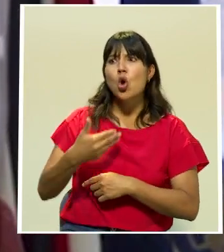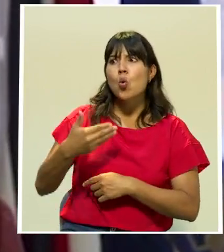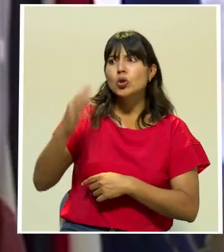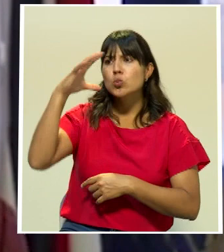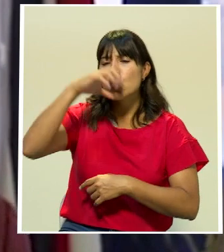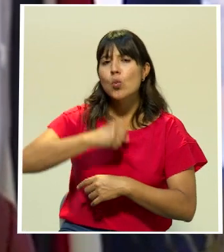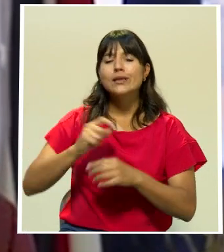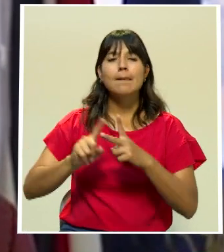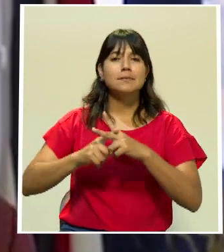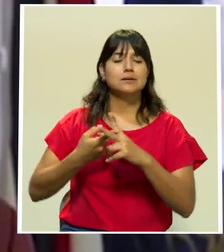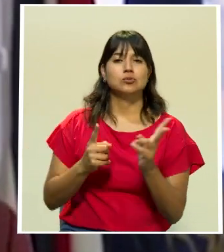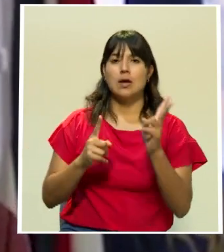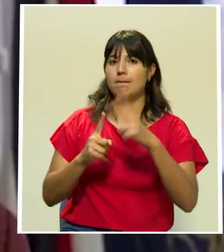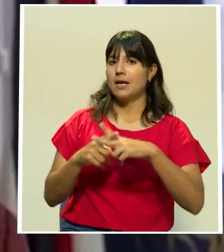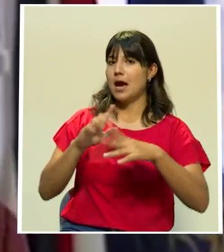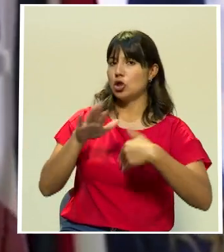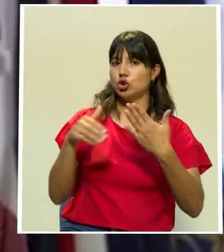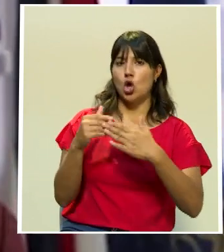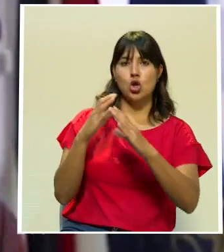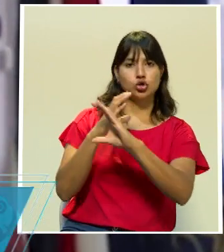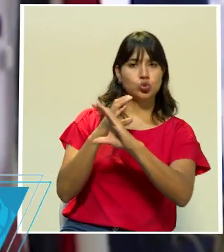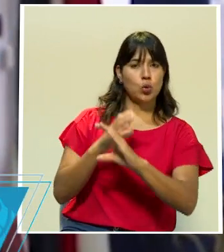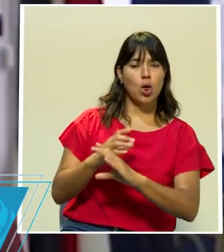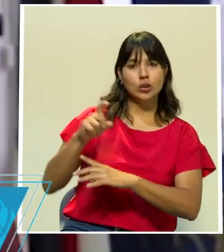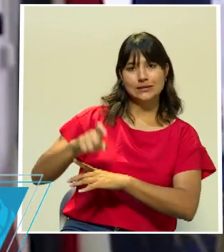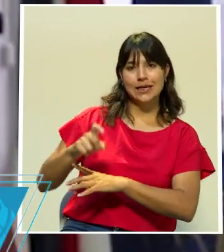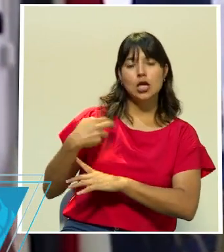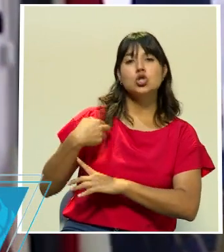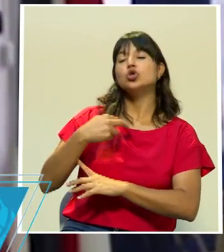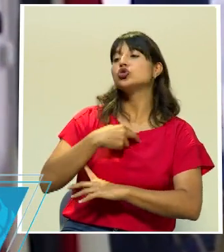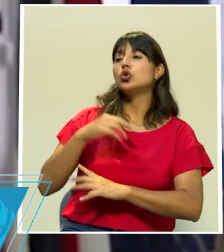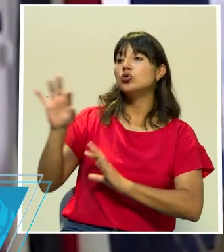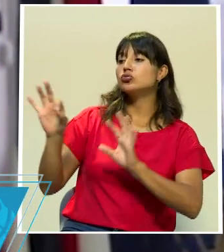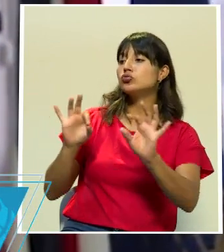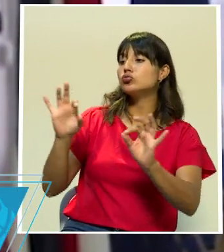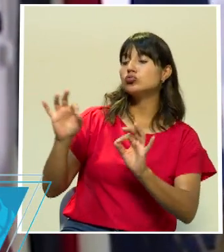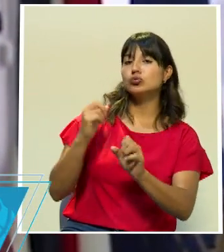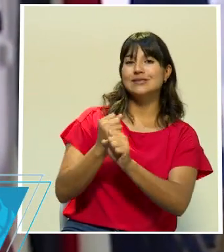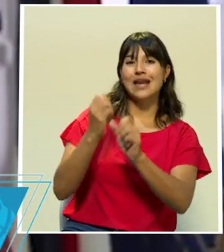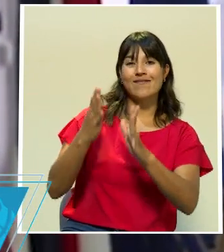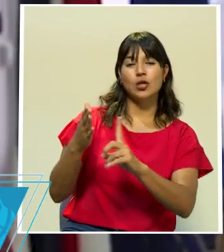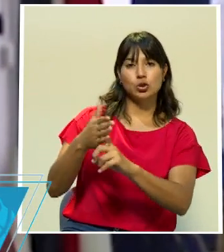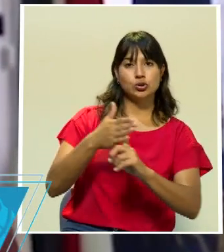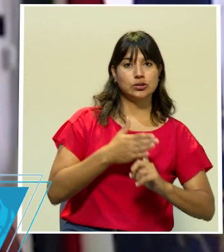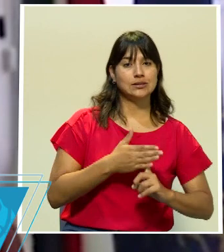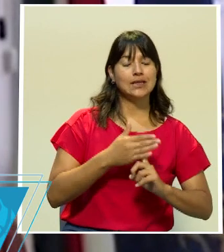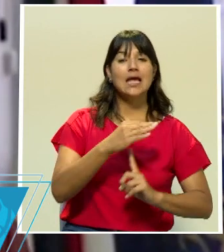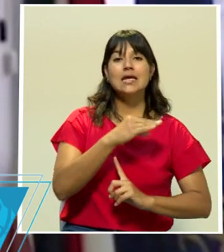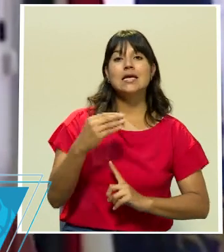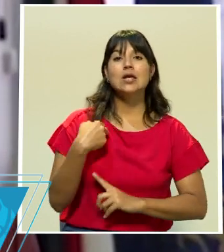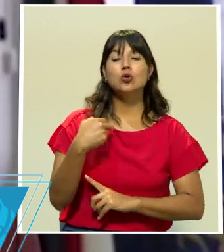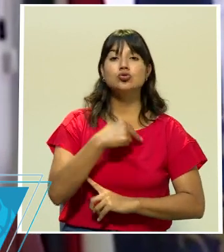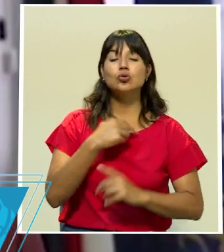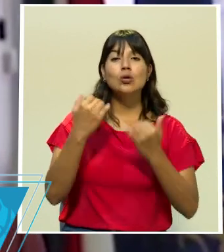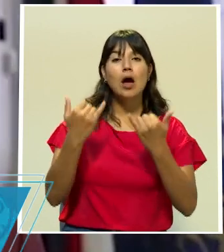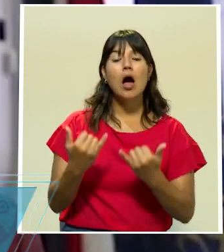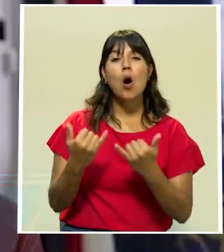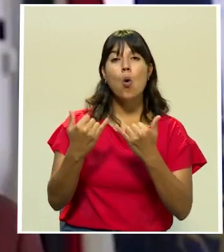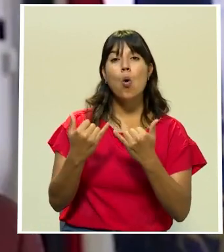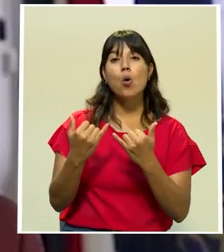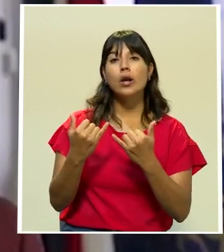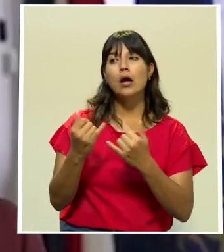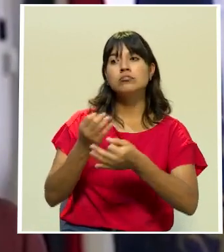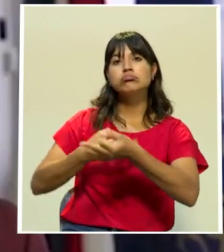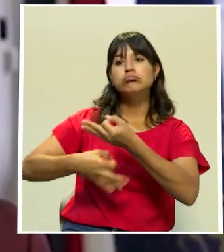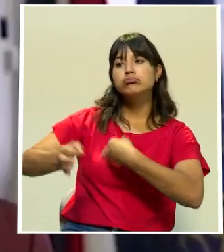establecidos, se aisló el personal que correspondía y se está cubriendo este personal